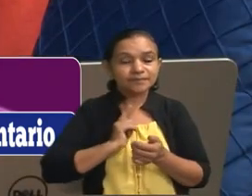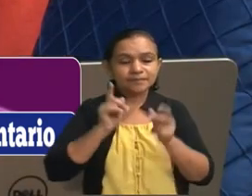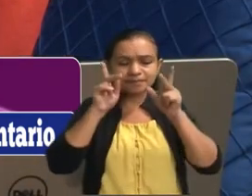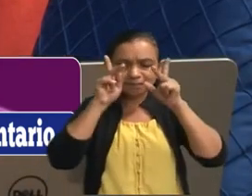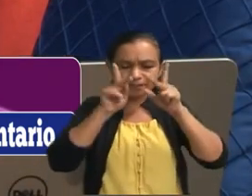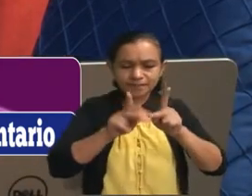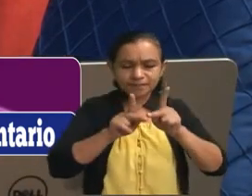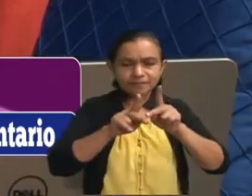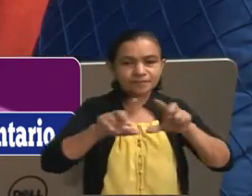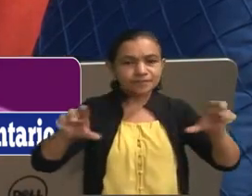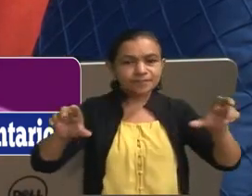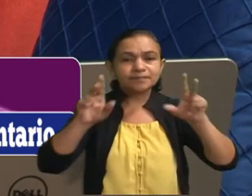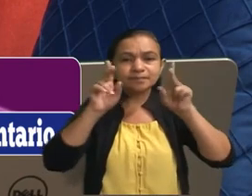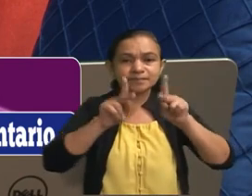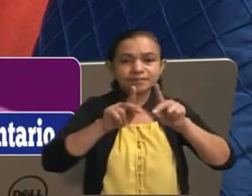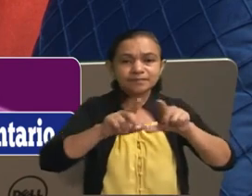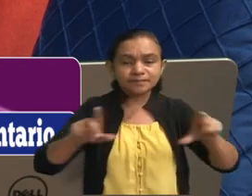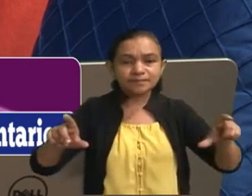bastante